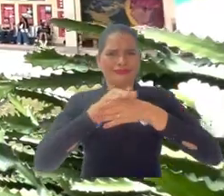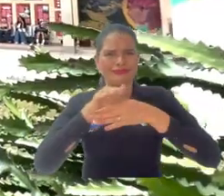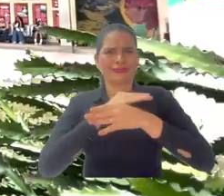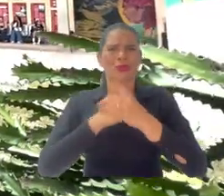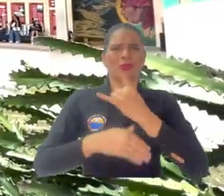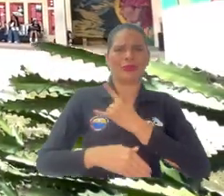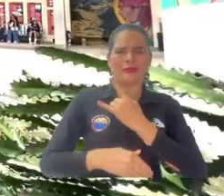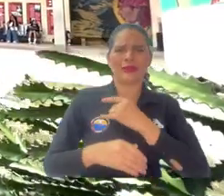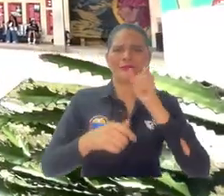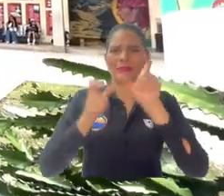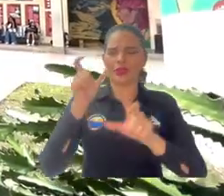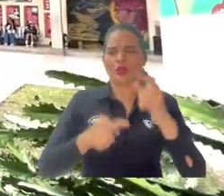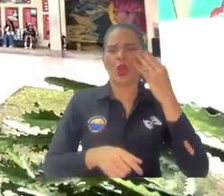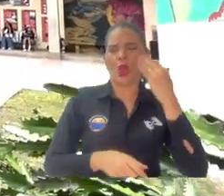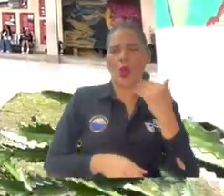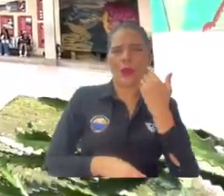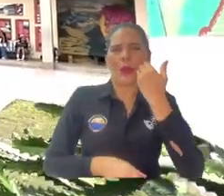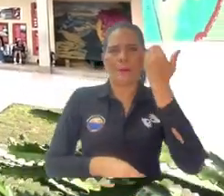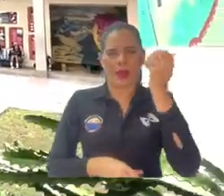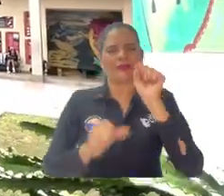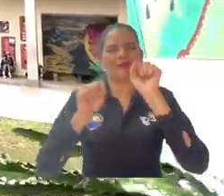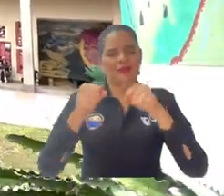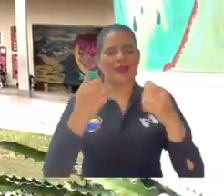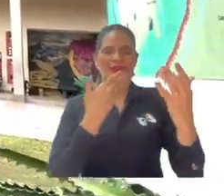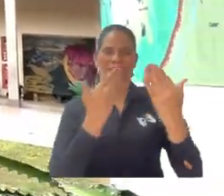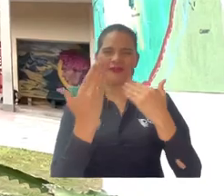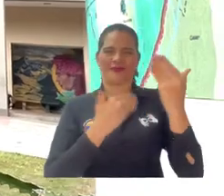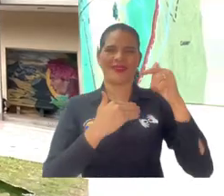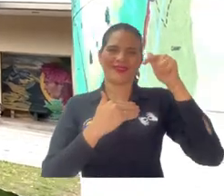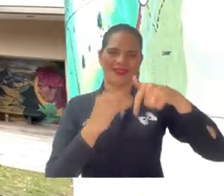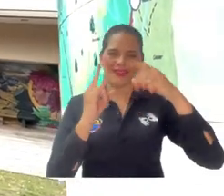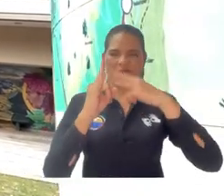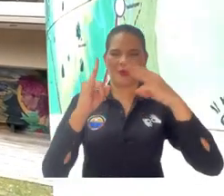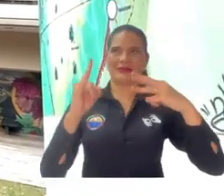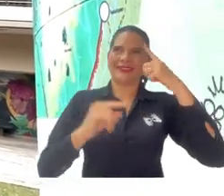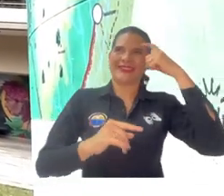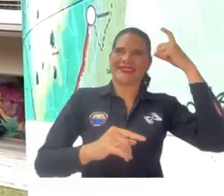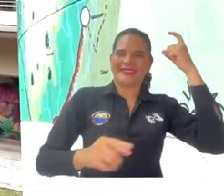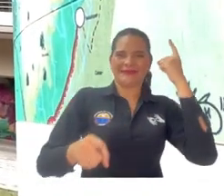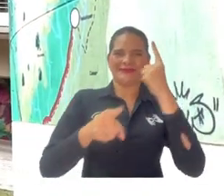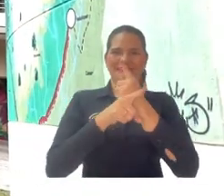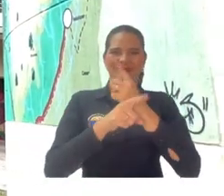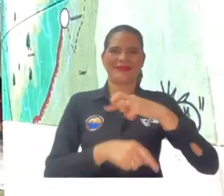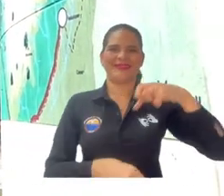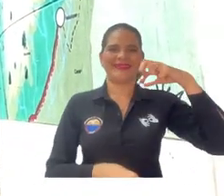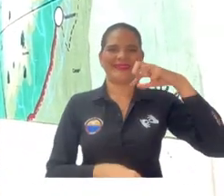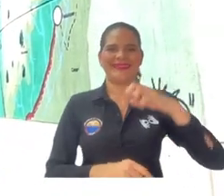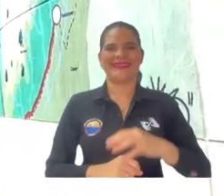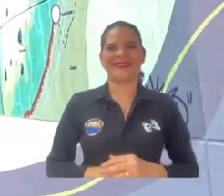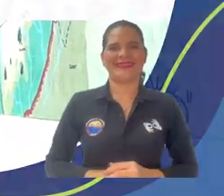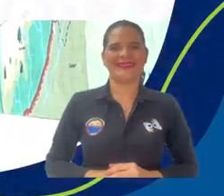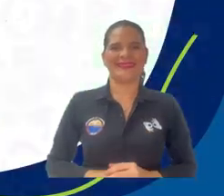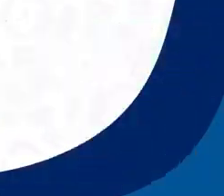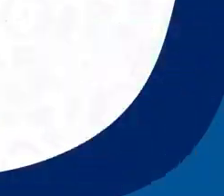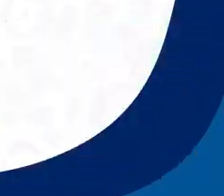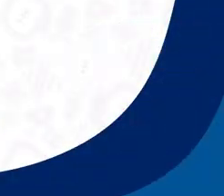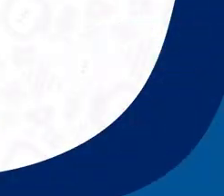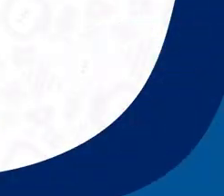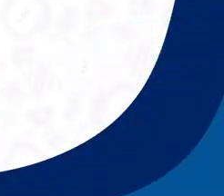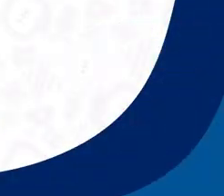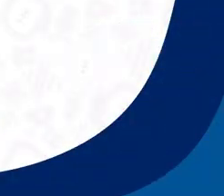educación superior, transformando las vidas de jóvenes y adultos que confiaron en esta para hacer realidad sus sueños.